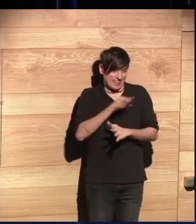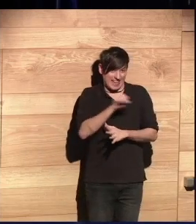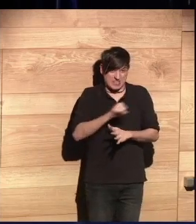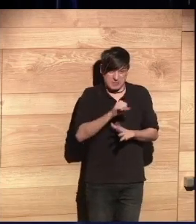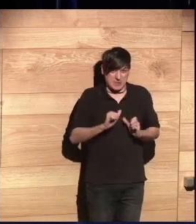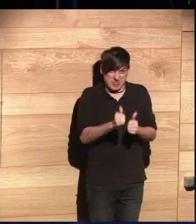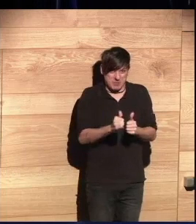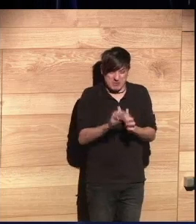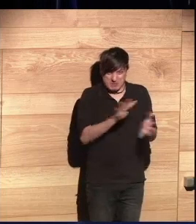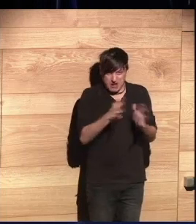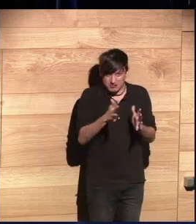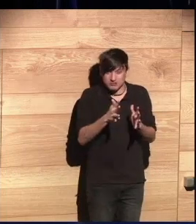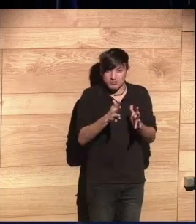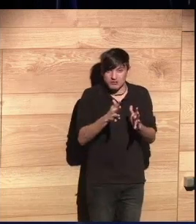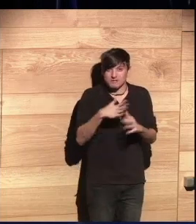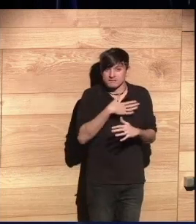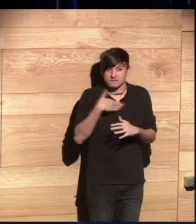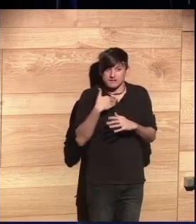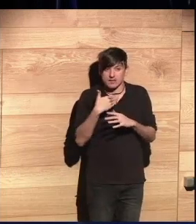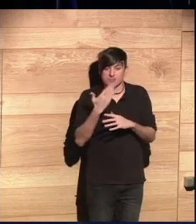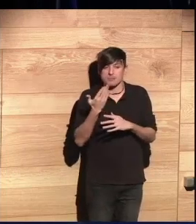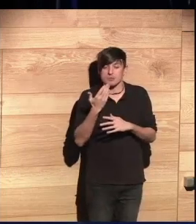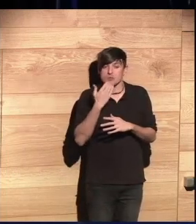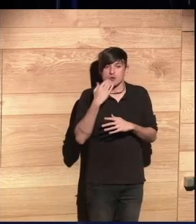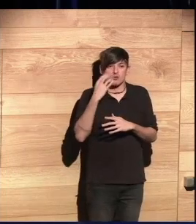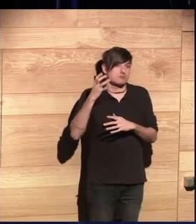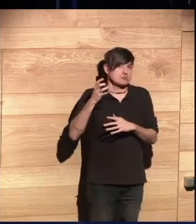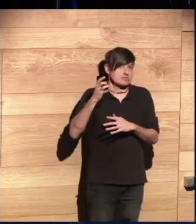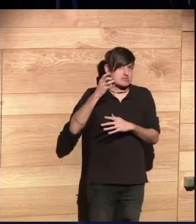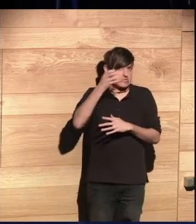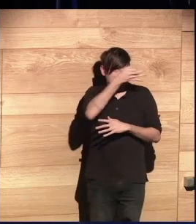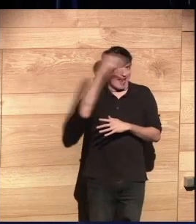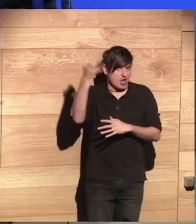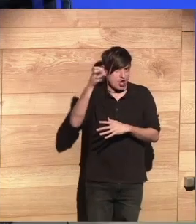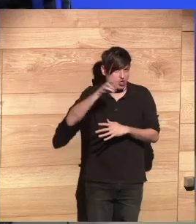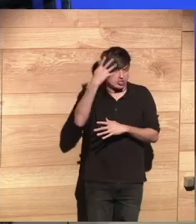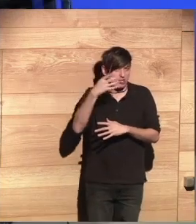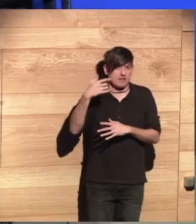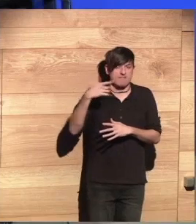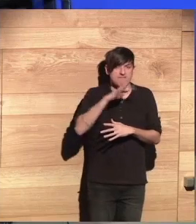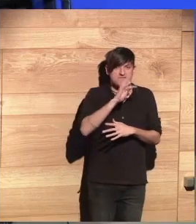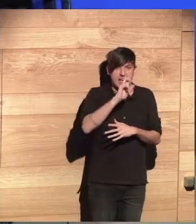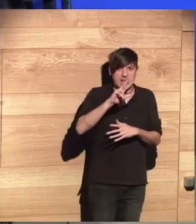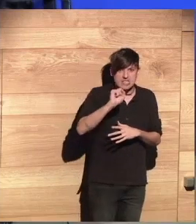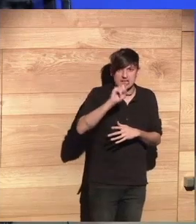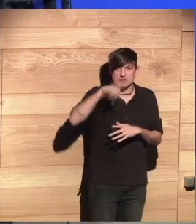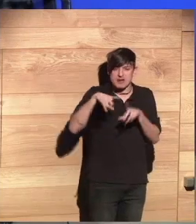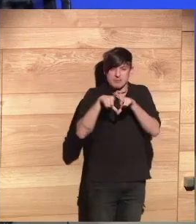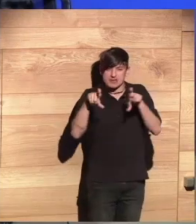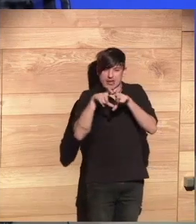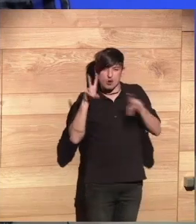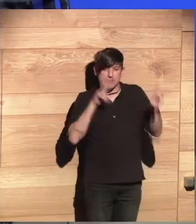proyectar estos genios. Hablo de Falla, pero estamos hablando también de Diaghilev, el gran